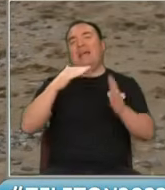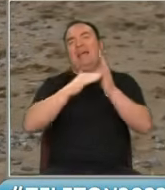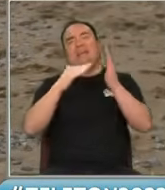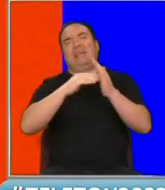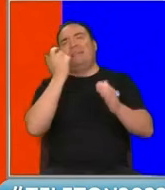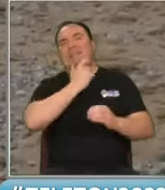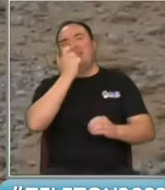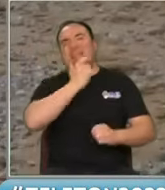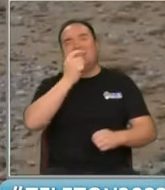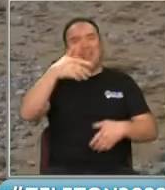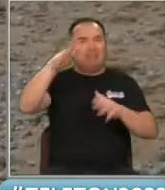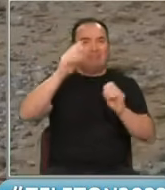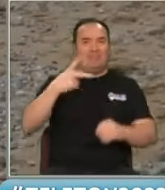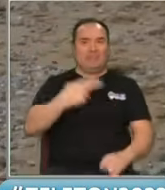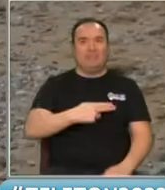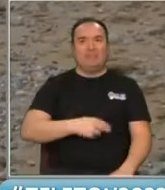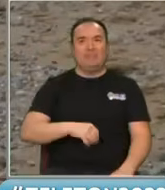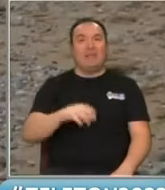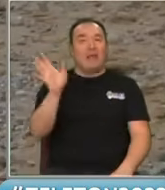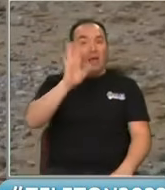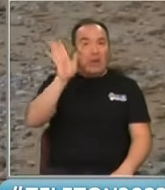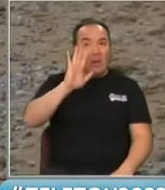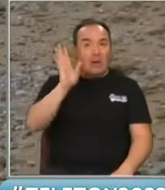canal! Te pidió toda la risa.